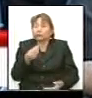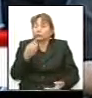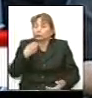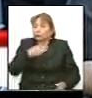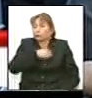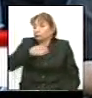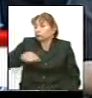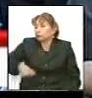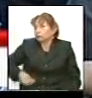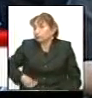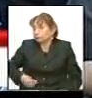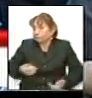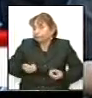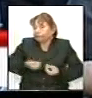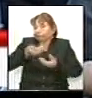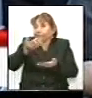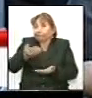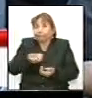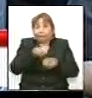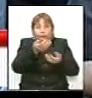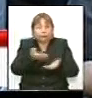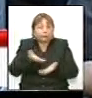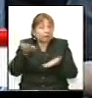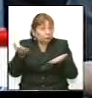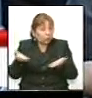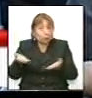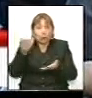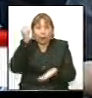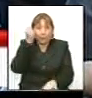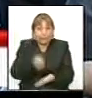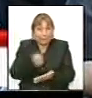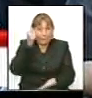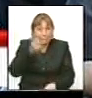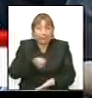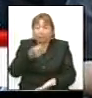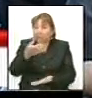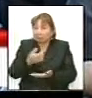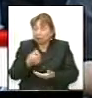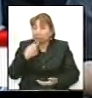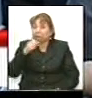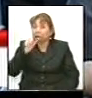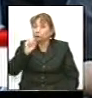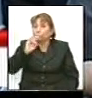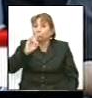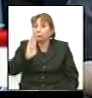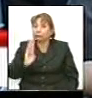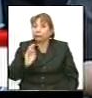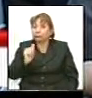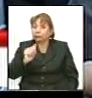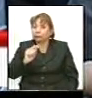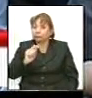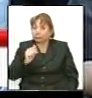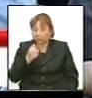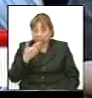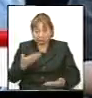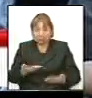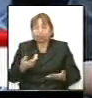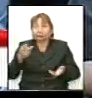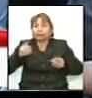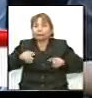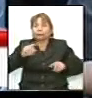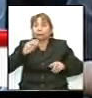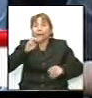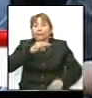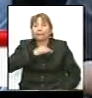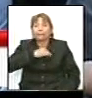ministerio lanzó la primera subasta se basó en una base de datos del midis y entonces ahora me di